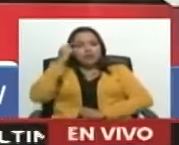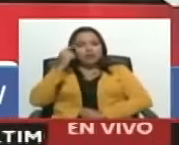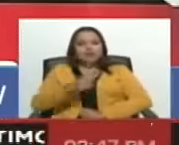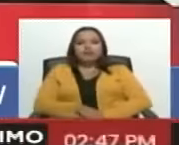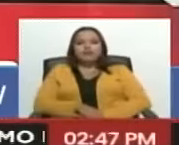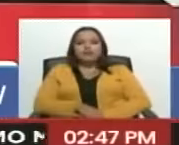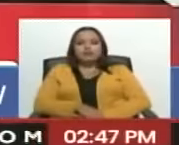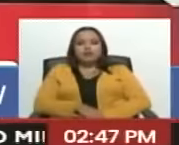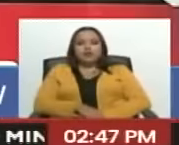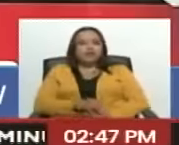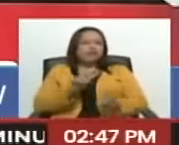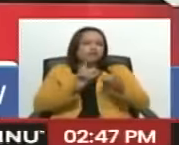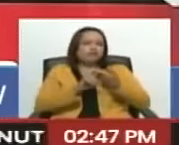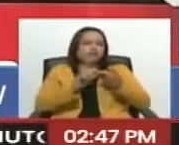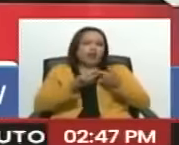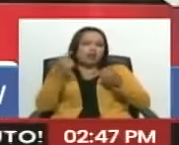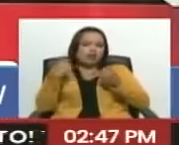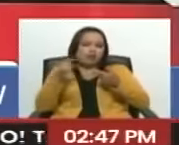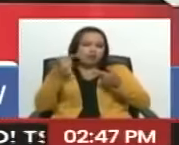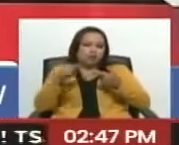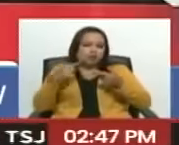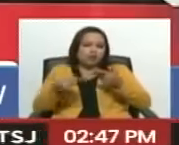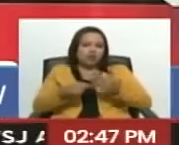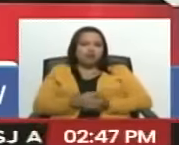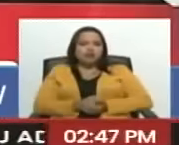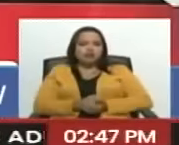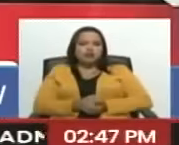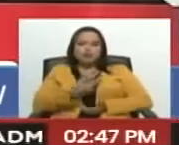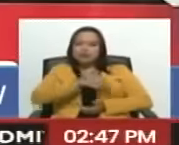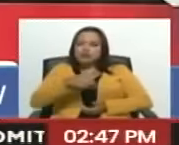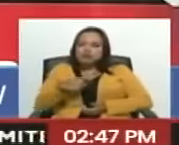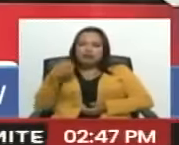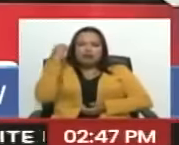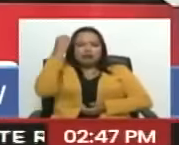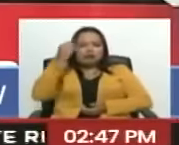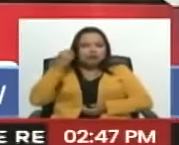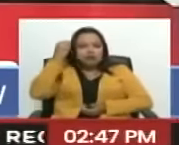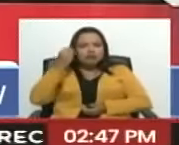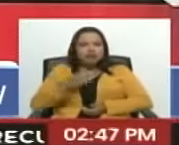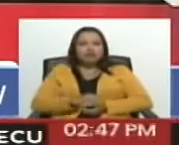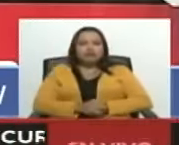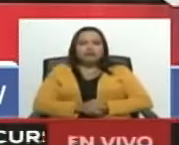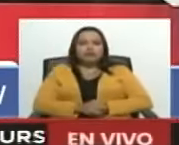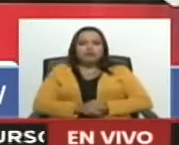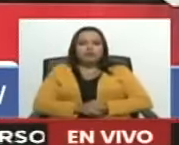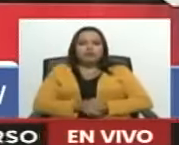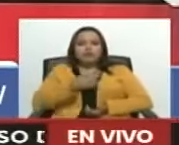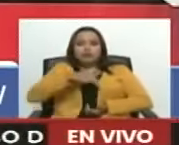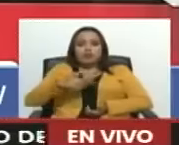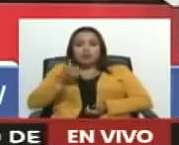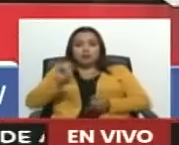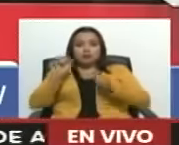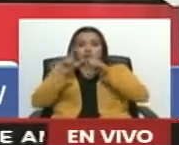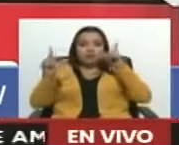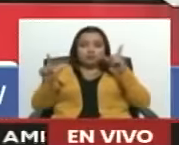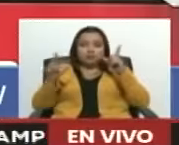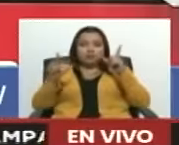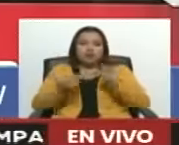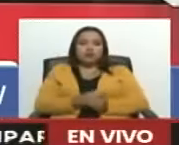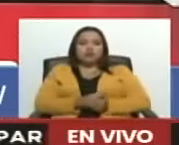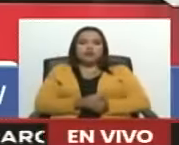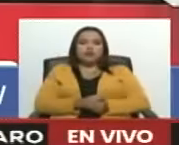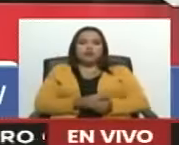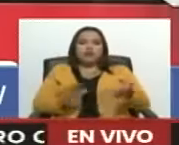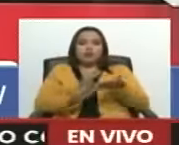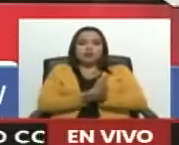Y una de las cosas que cubre, pues, el impacto noticioso, sin duda, es